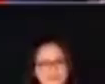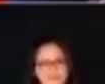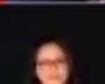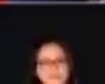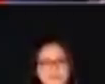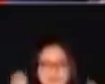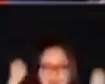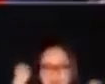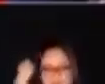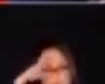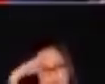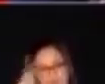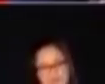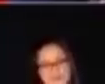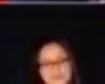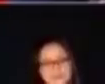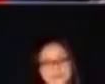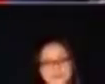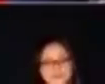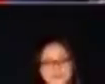y que viva méxico